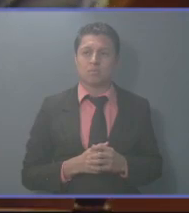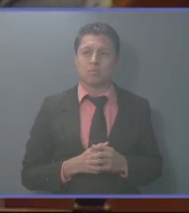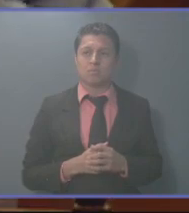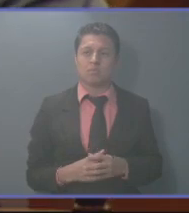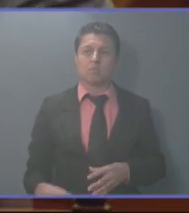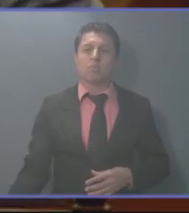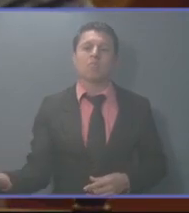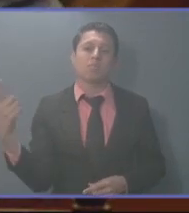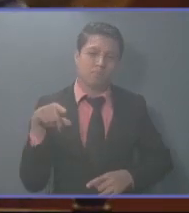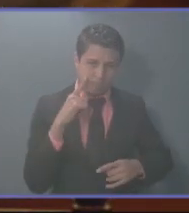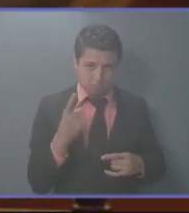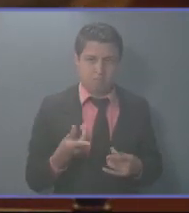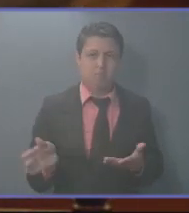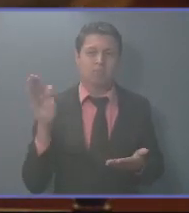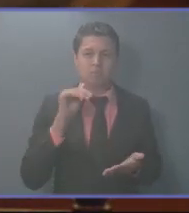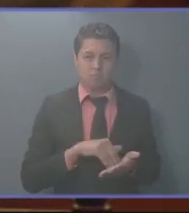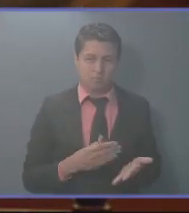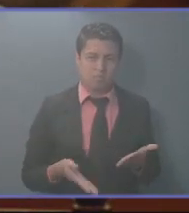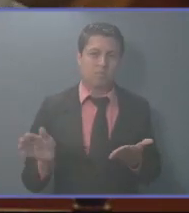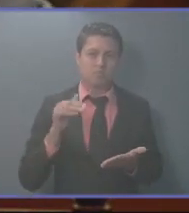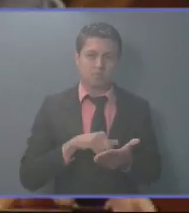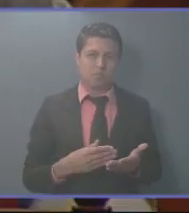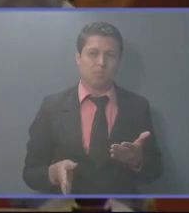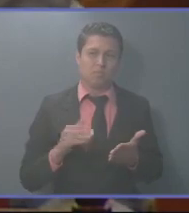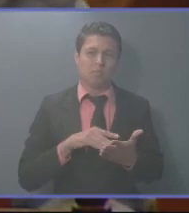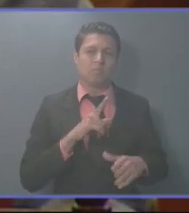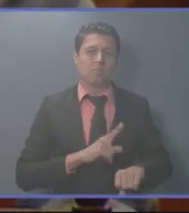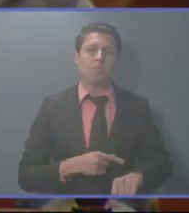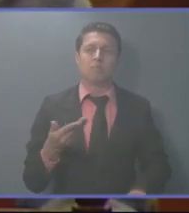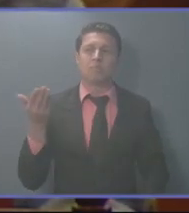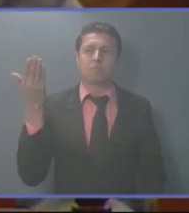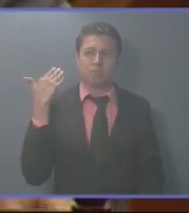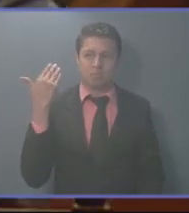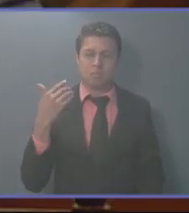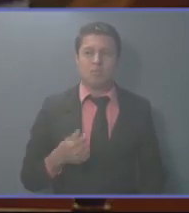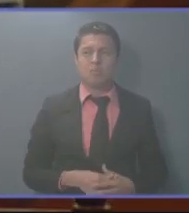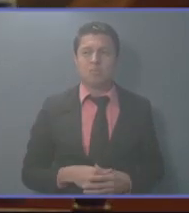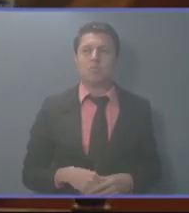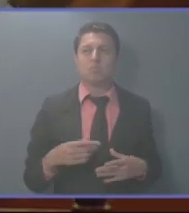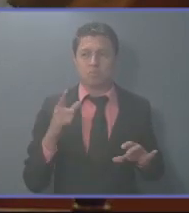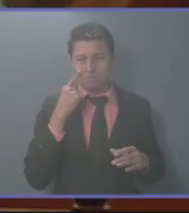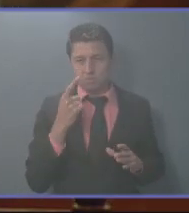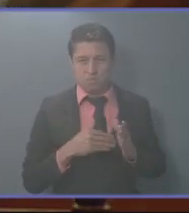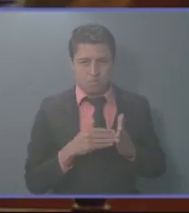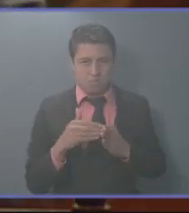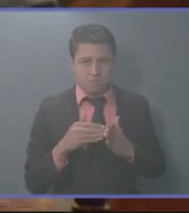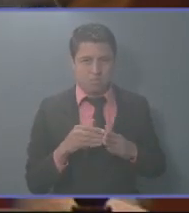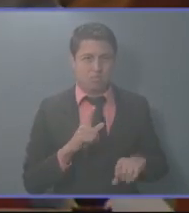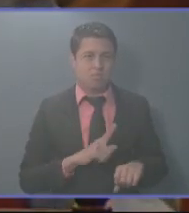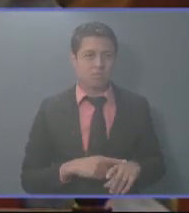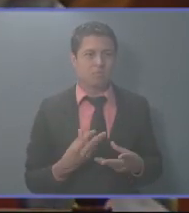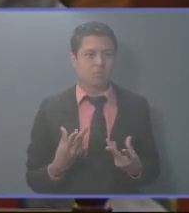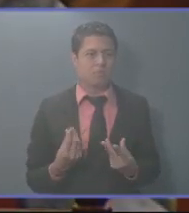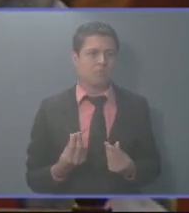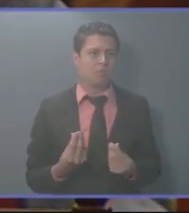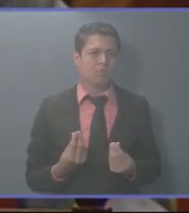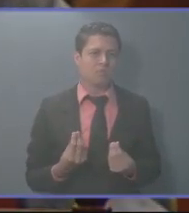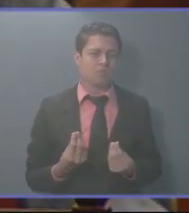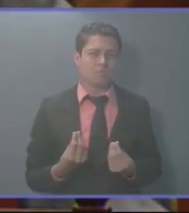Han revivido historias del pasado, han brotado temores,